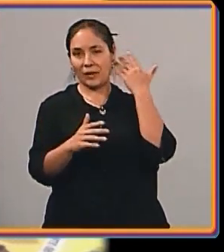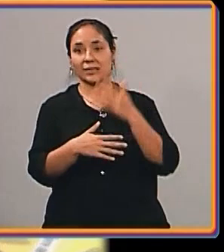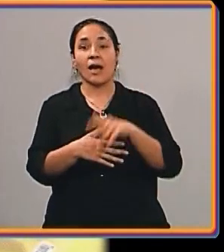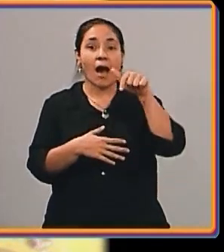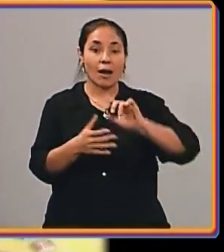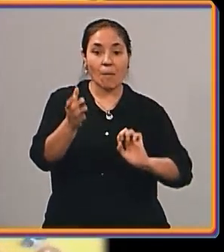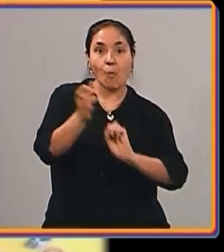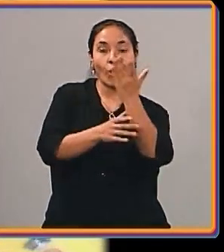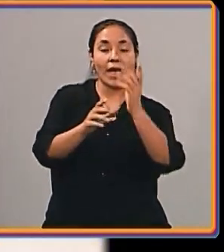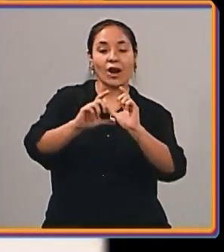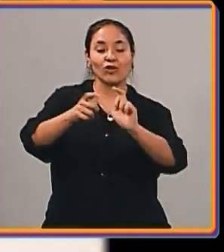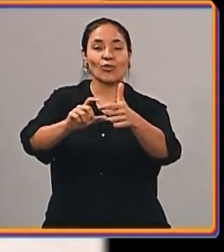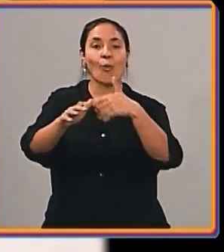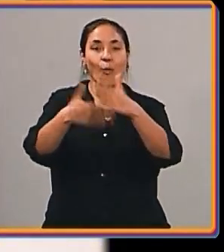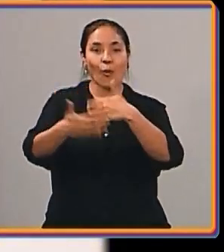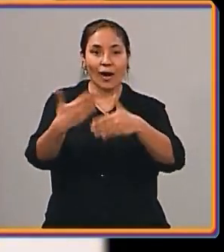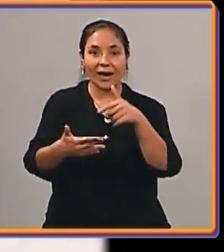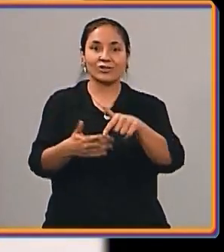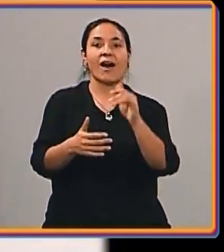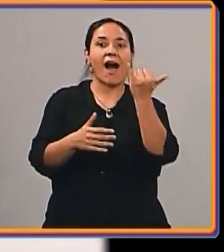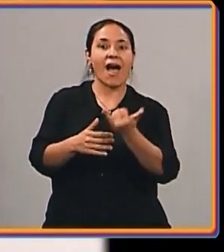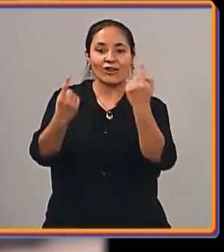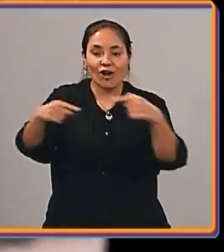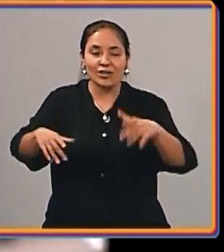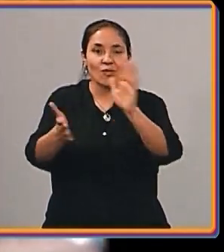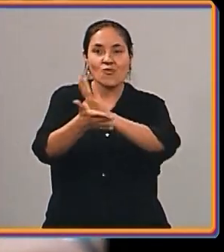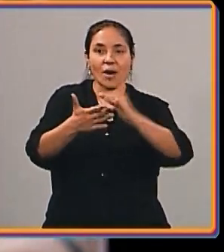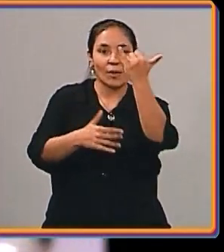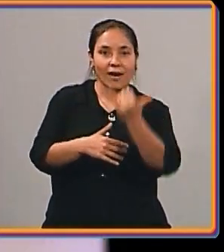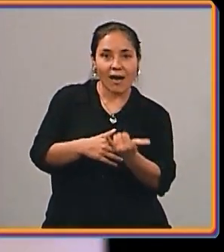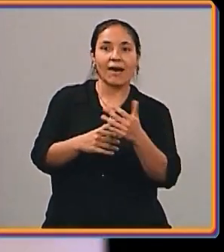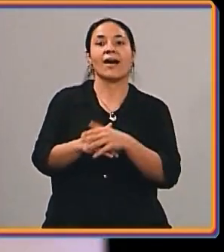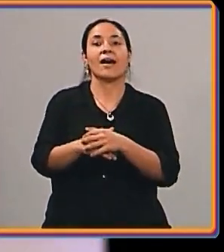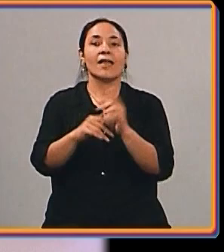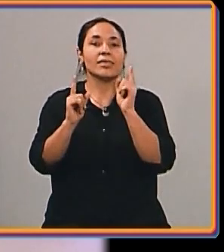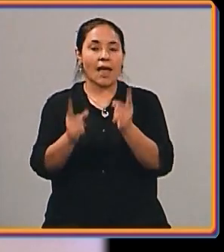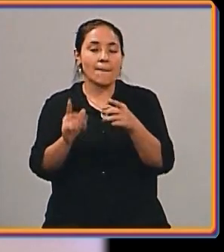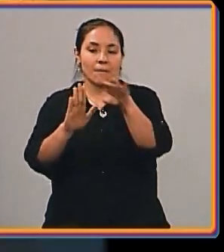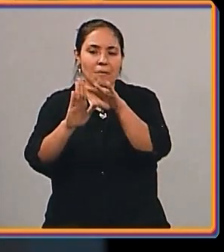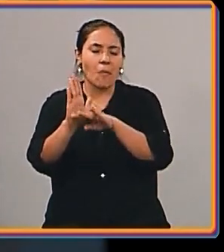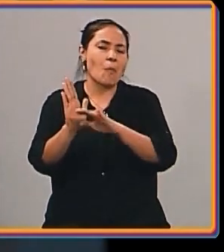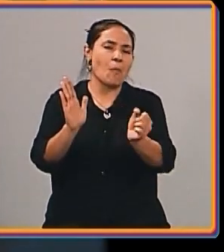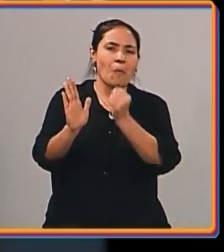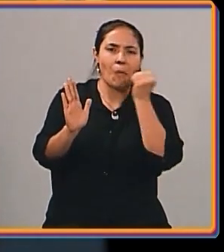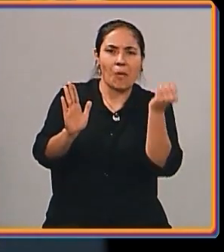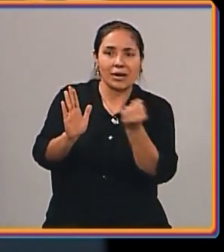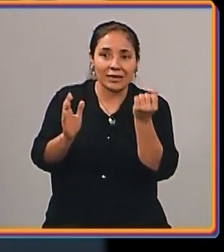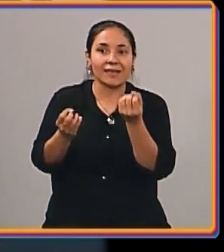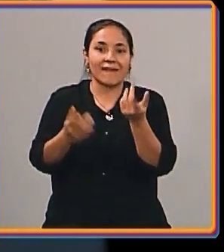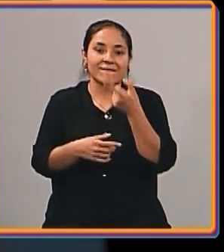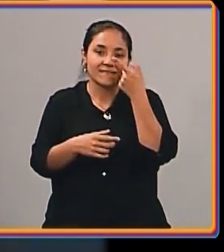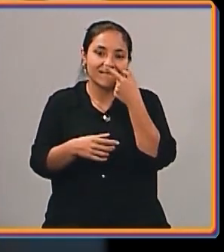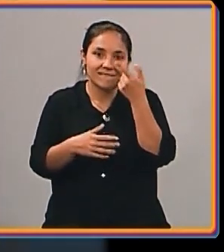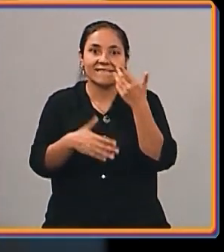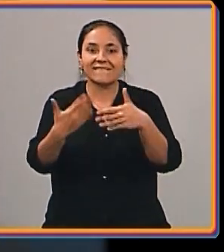Es que los juegos de mesa modernos tienen nuevos elementos y por sobre todo algunos principios que son fundamentales para hacerlos aún